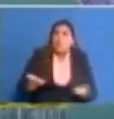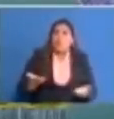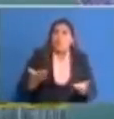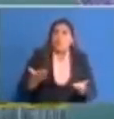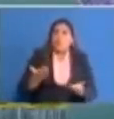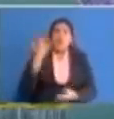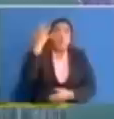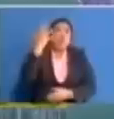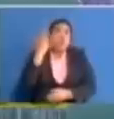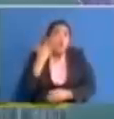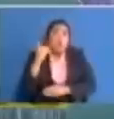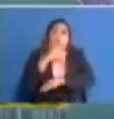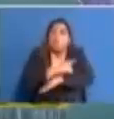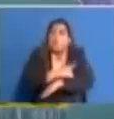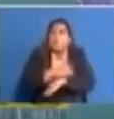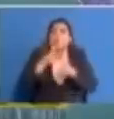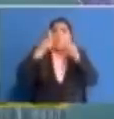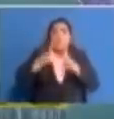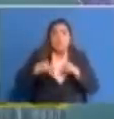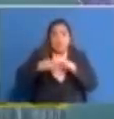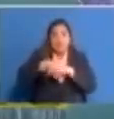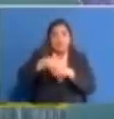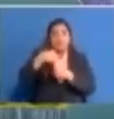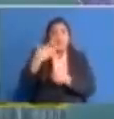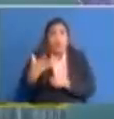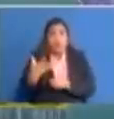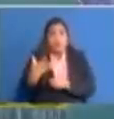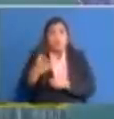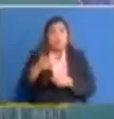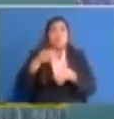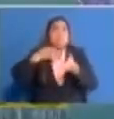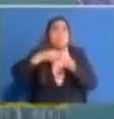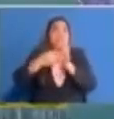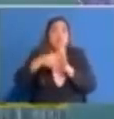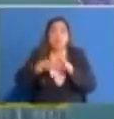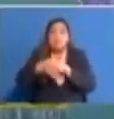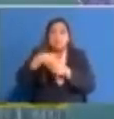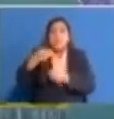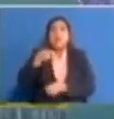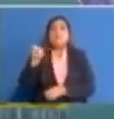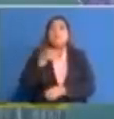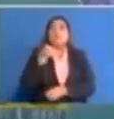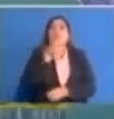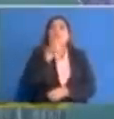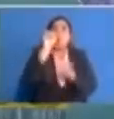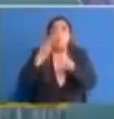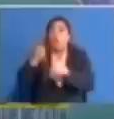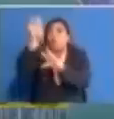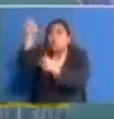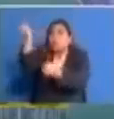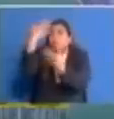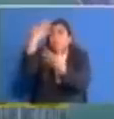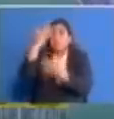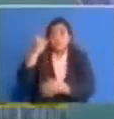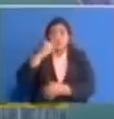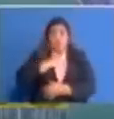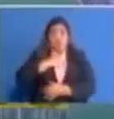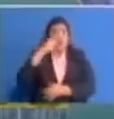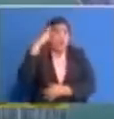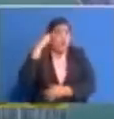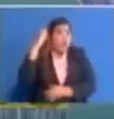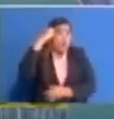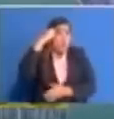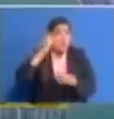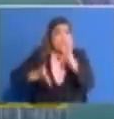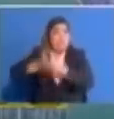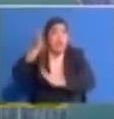Cada vez que nos movemos, estamos arriesgándonos. Yo tengo que hacerlo porque soy el presidente de este país.